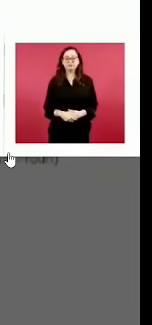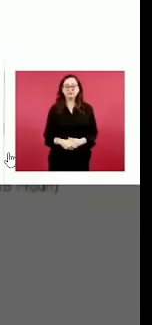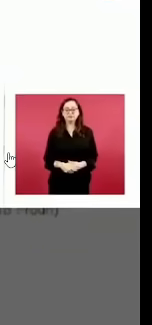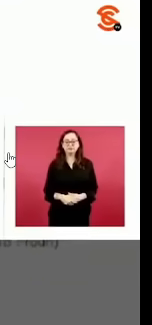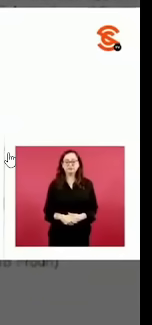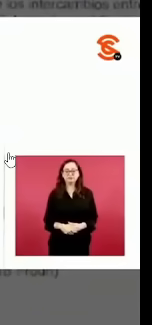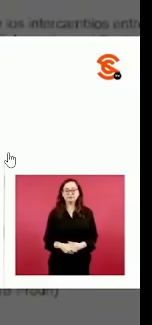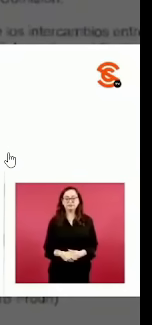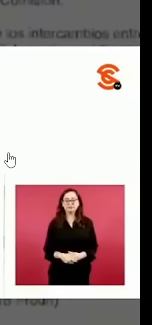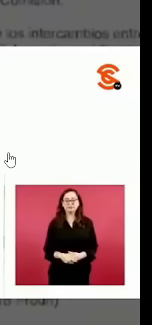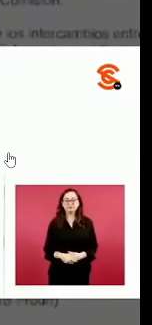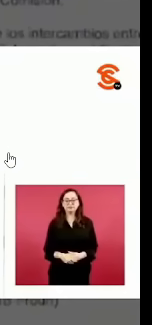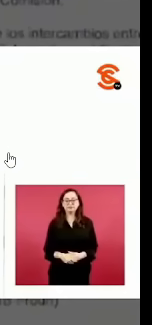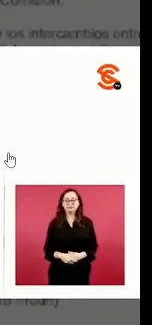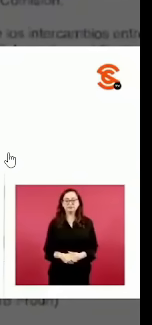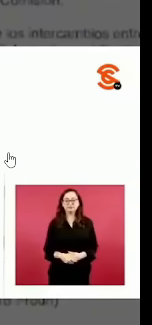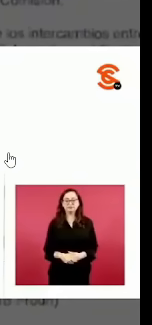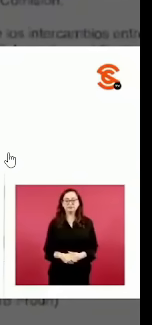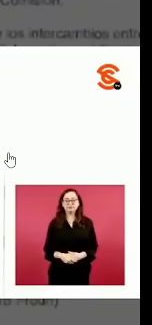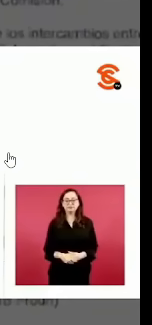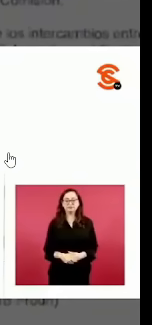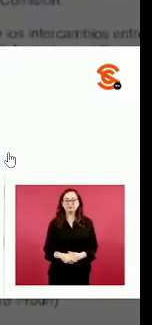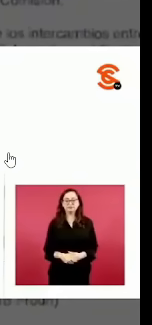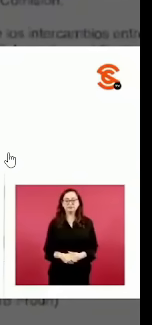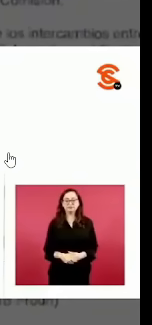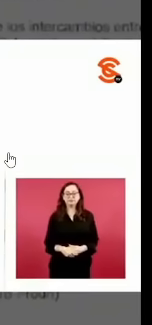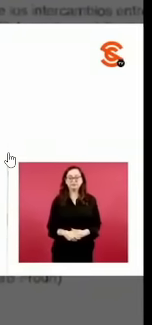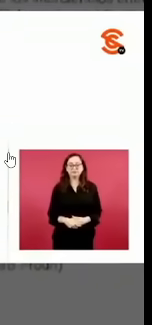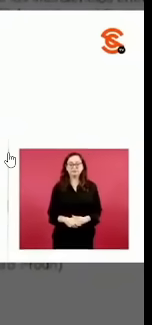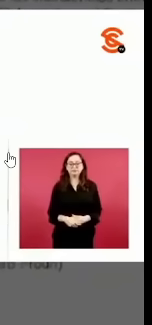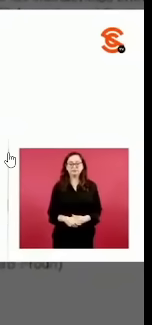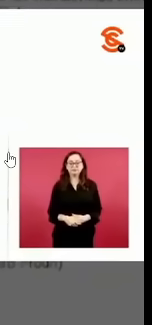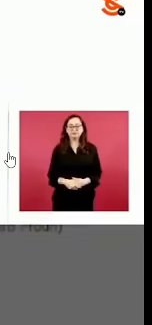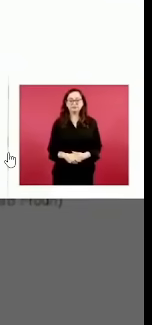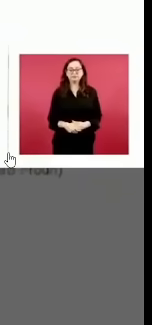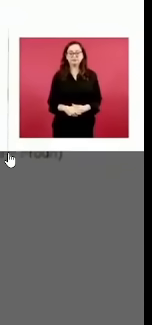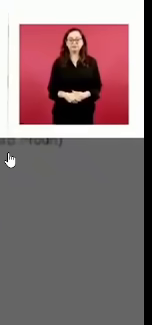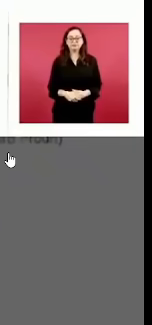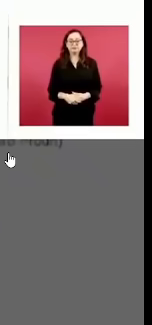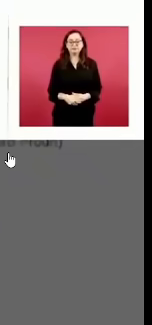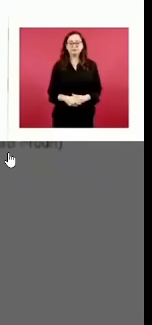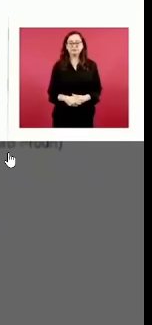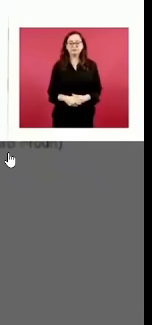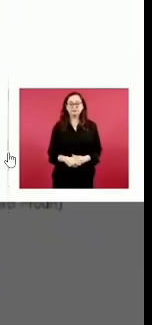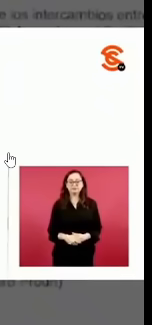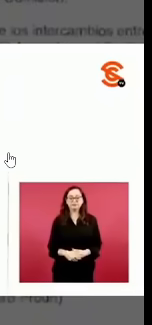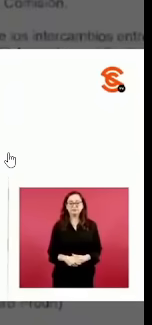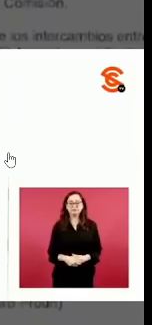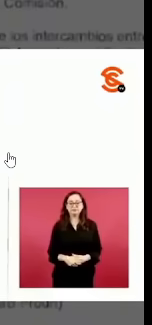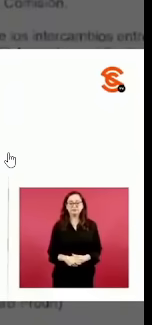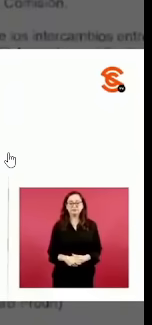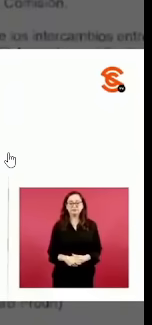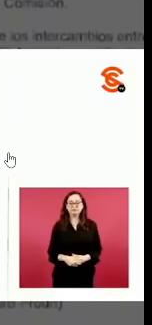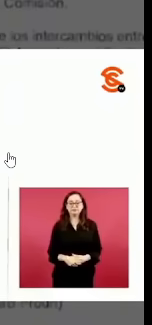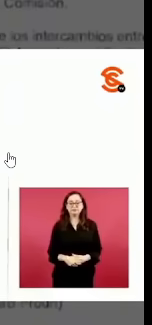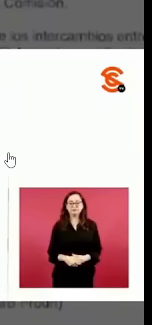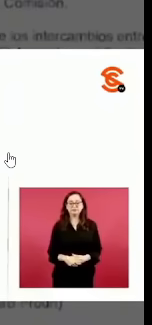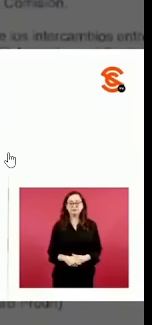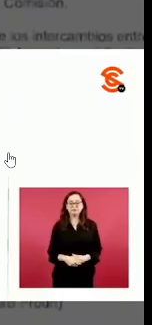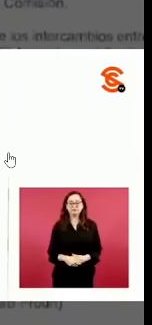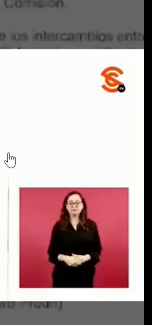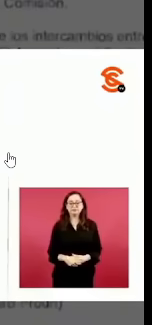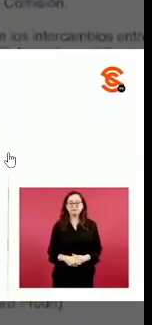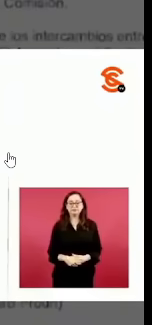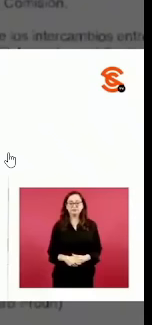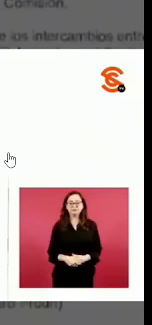oea y se burló cantando un clásico eh de izquierdas comparte este video deja tu like